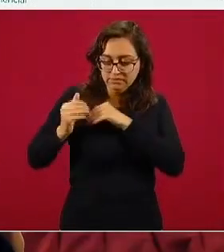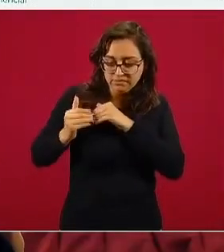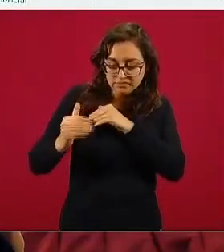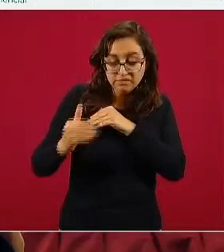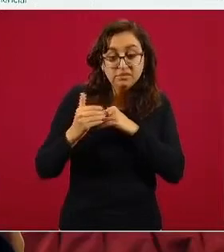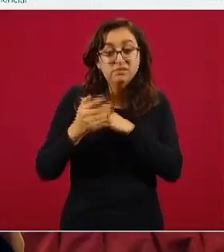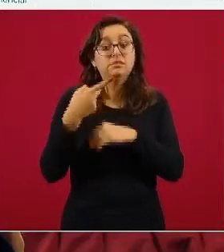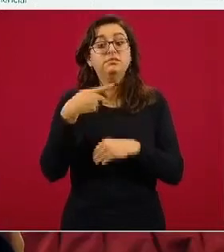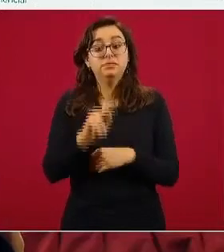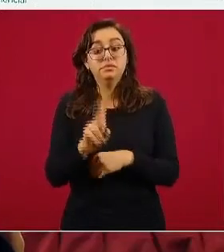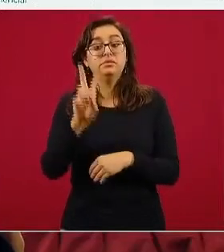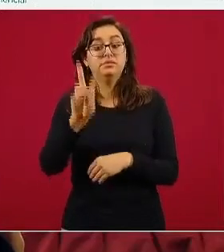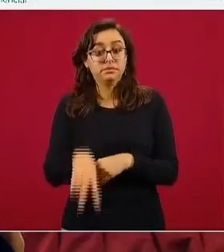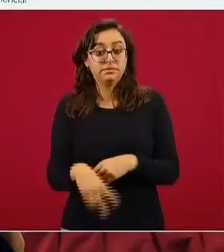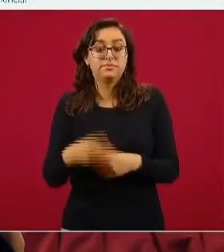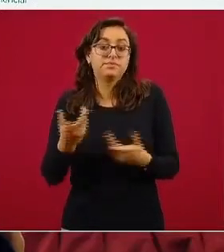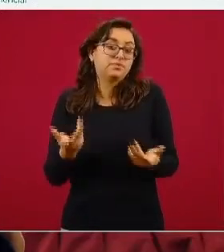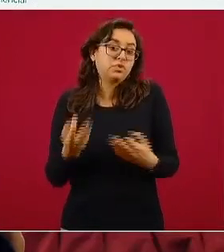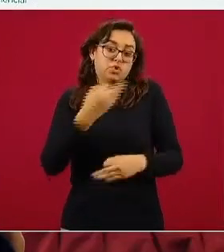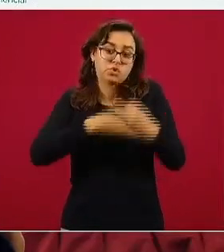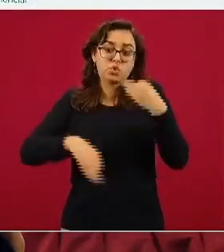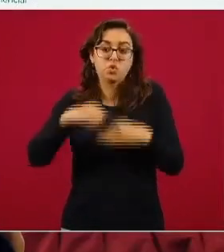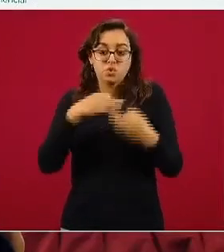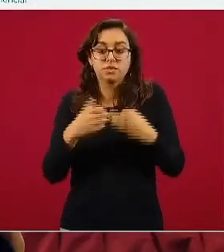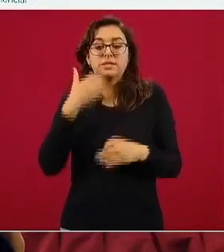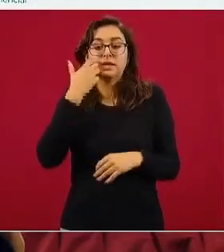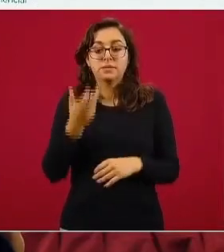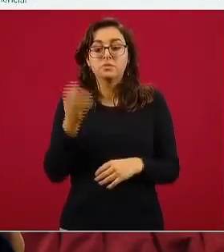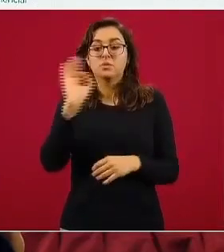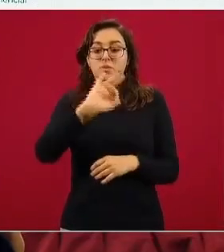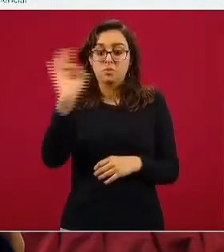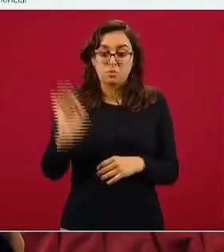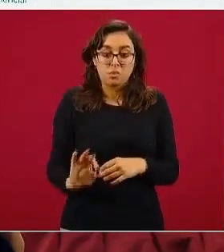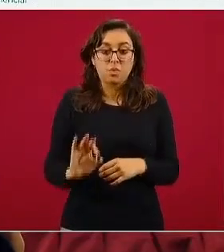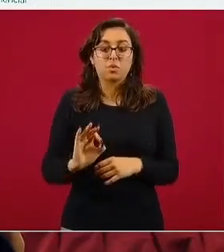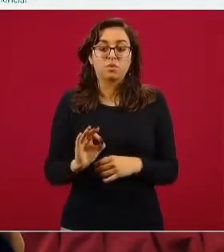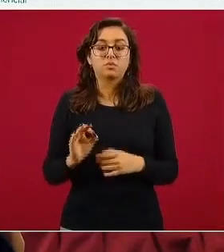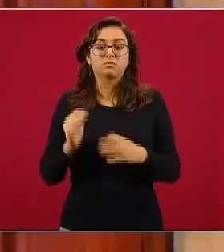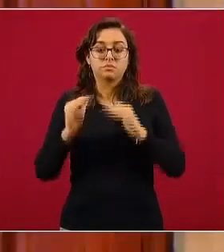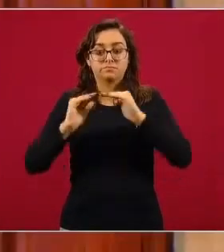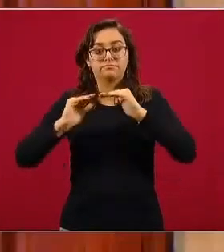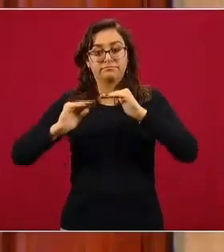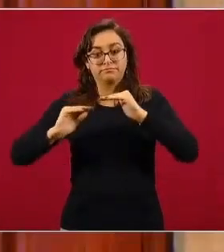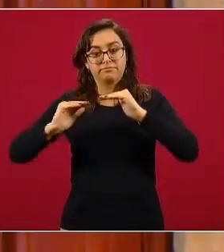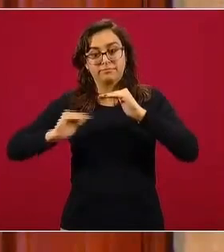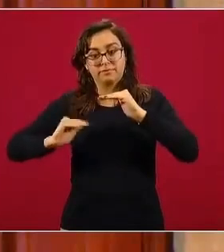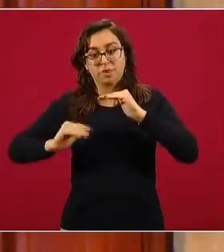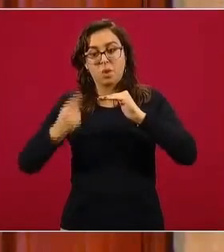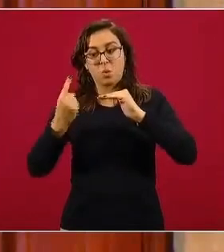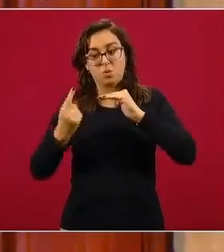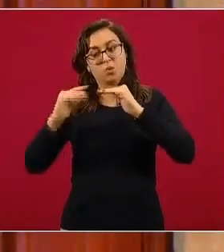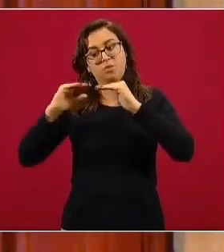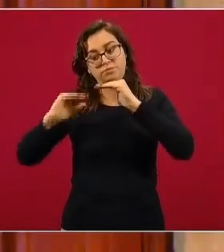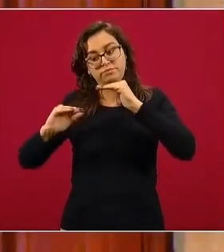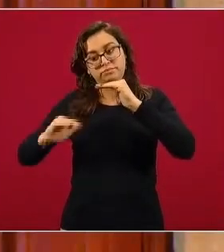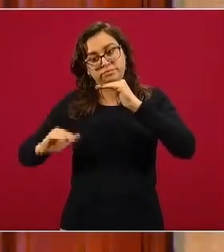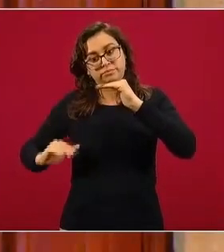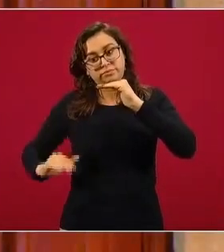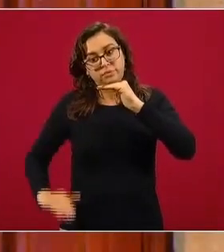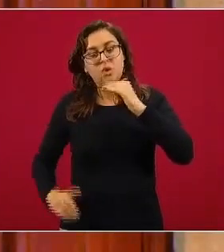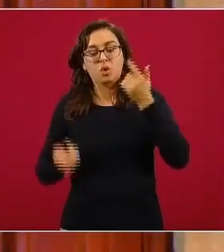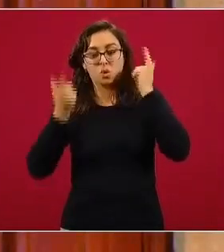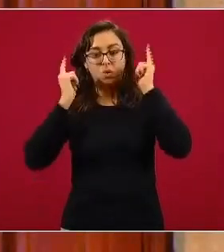lógicamente lo que todos queremos que suceda es que estos porcentajes nuevamente se acerquen al 1 y en un momento caigan por debajo del